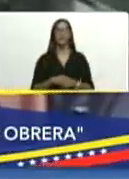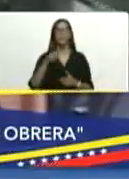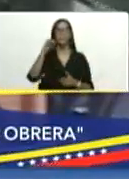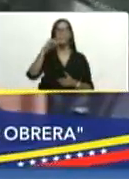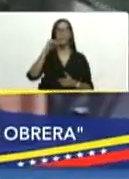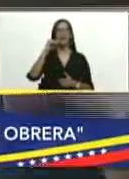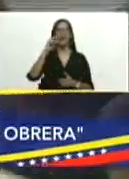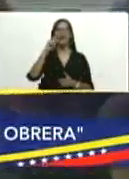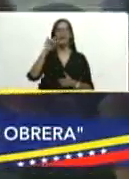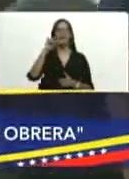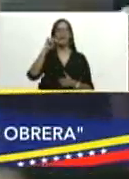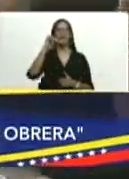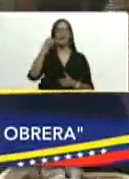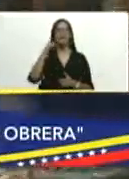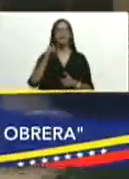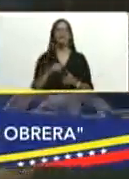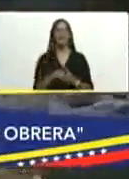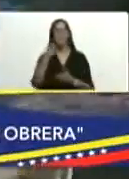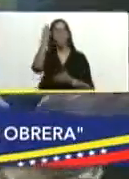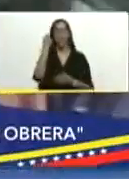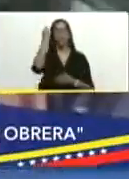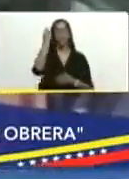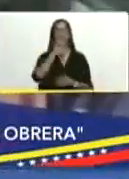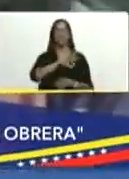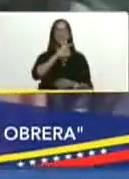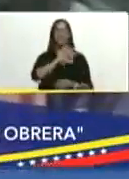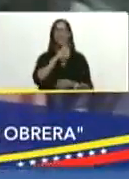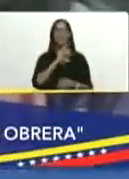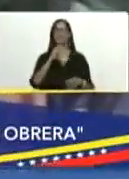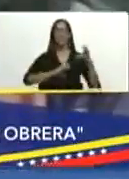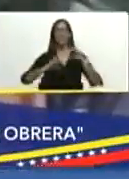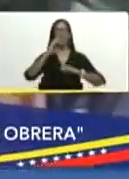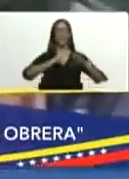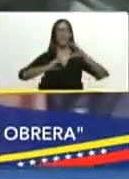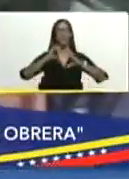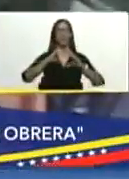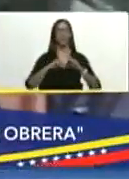camarada Jesús Martínez diputado del socialismo científico